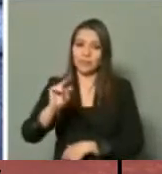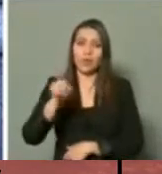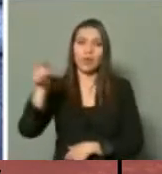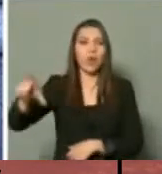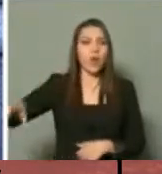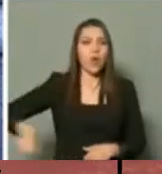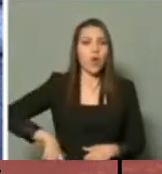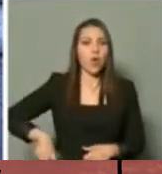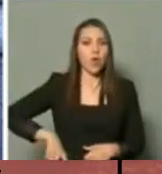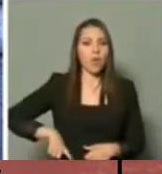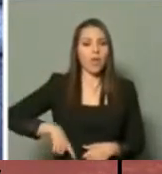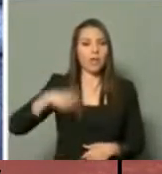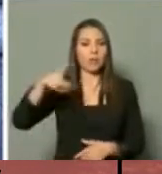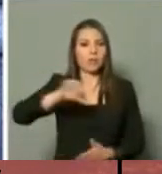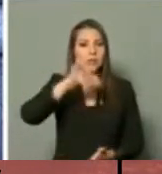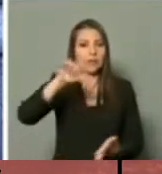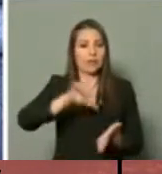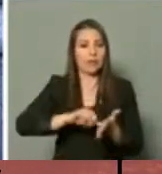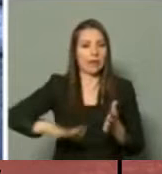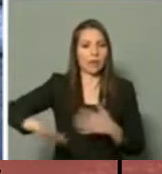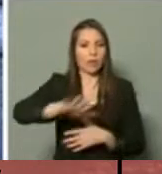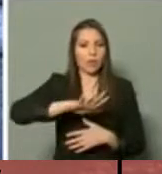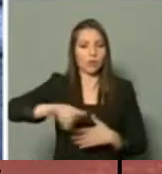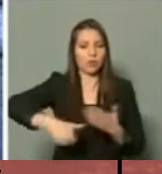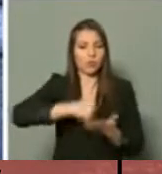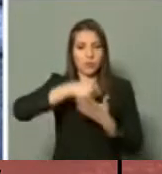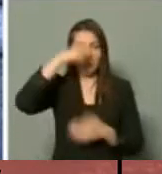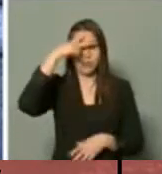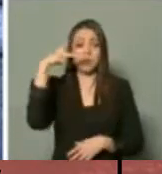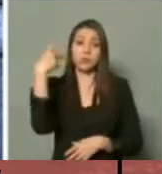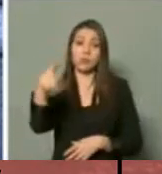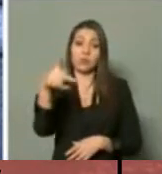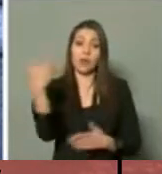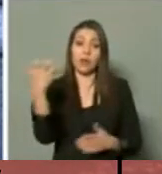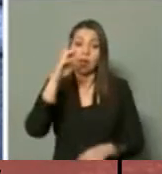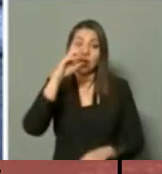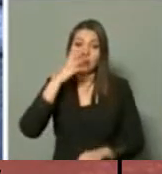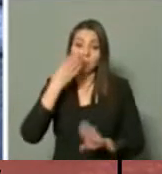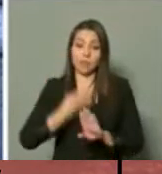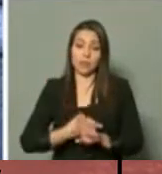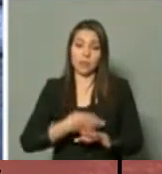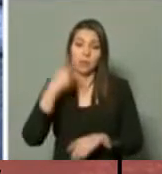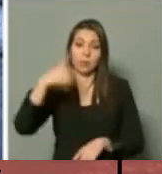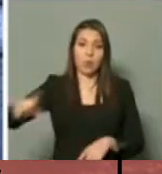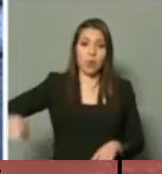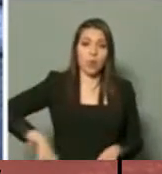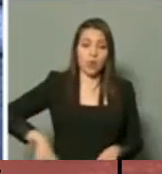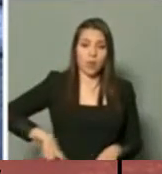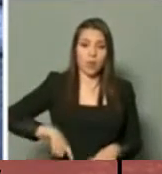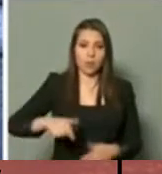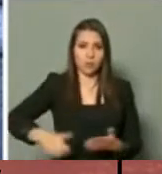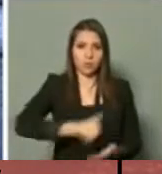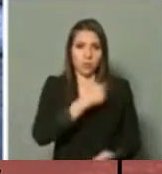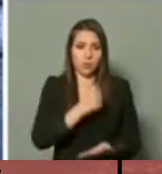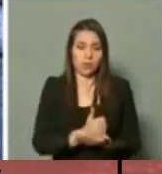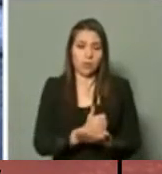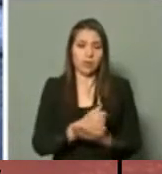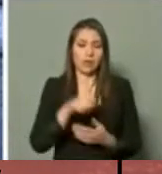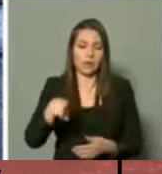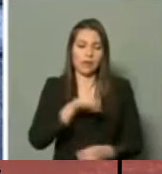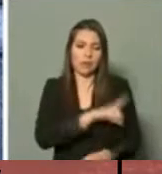pública, este coordinador de seguridad pública depende también del gobierno central, aquí en Azcapotzalco. Me quiero